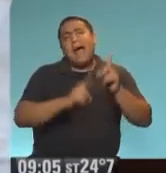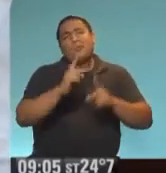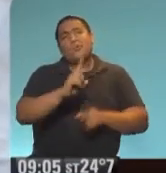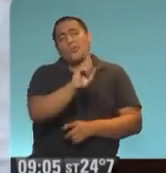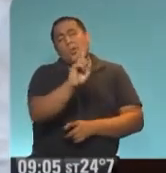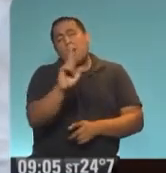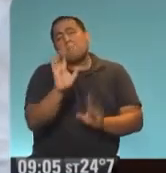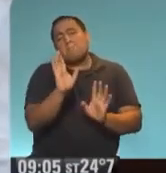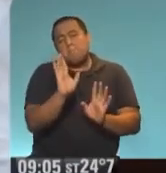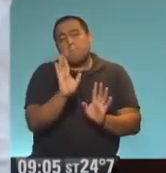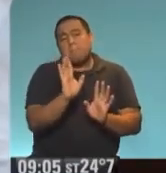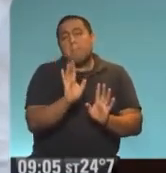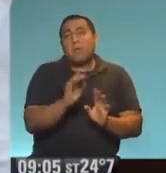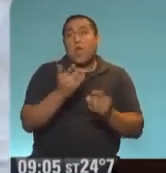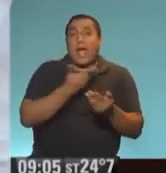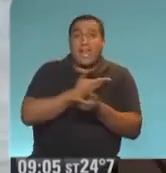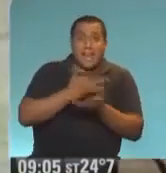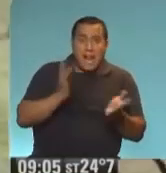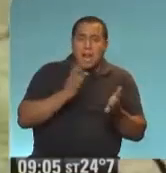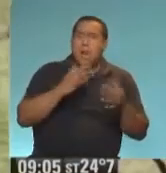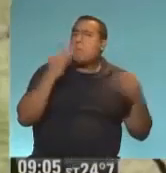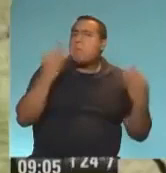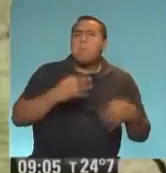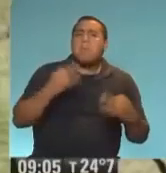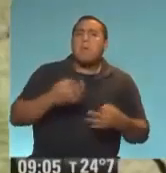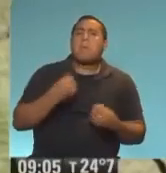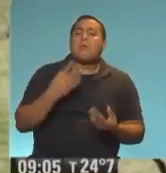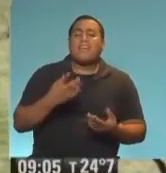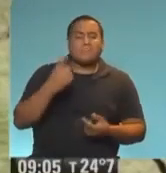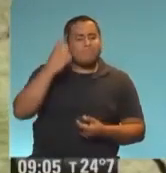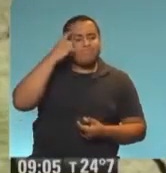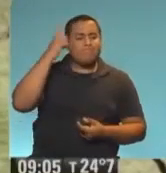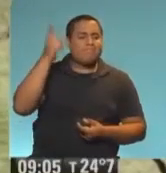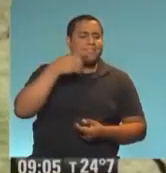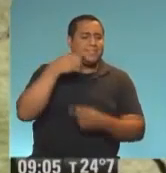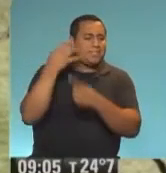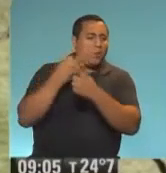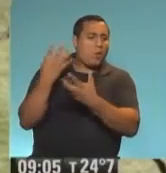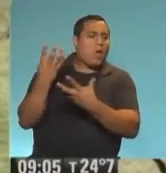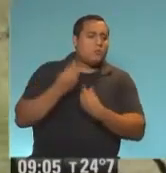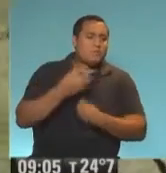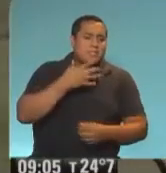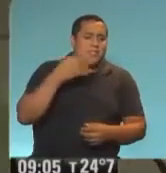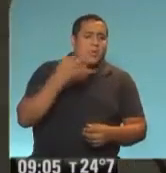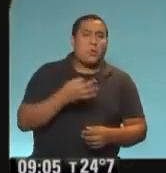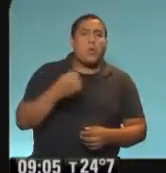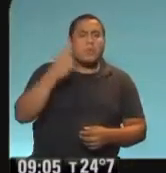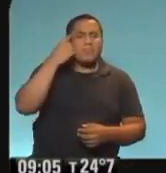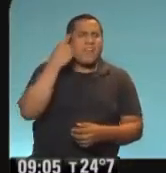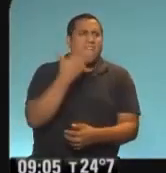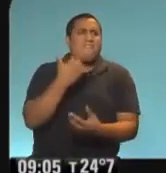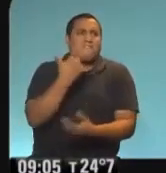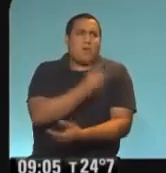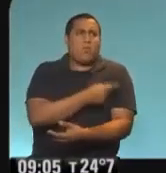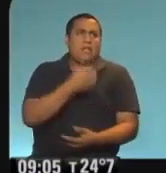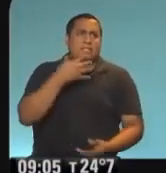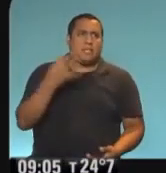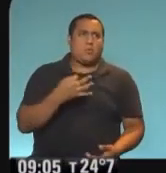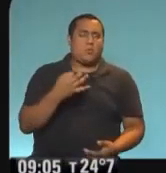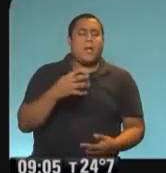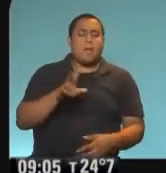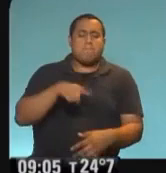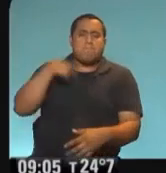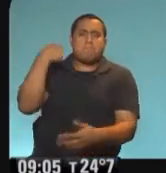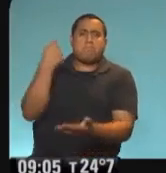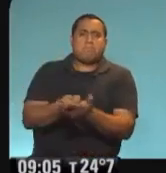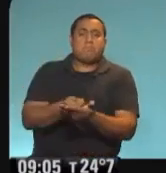lamentablemente, pero creo que en general tiene que ver con la actitud de creer. La Argentina no solo creyó en esta vacuna, pagó parte de esta